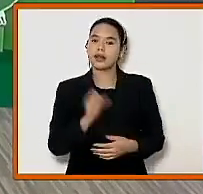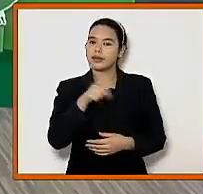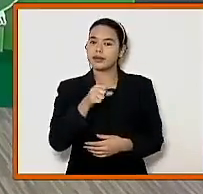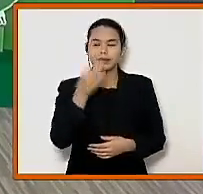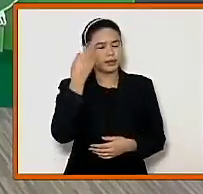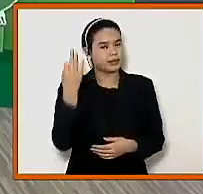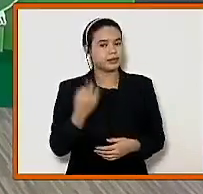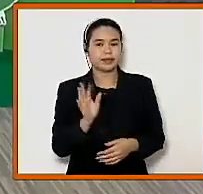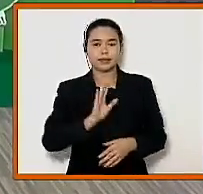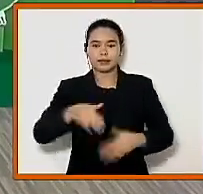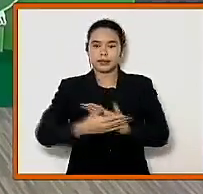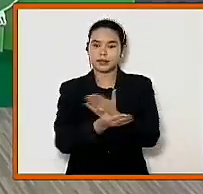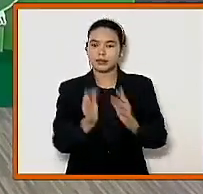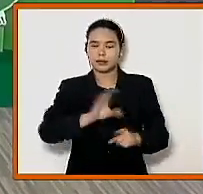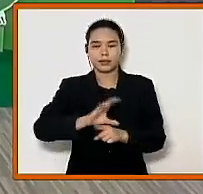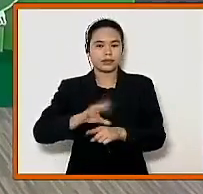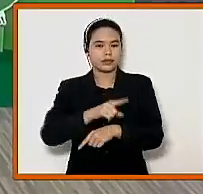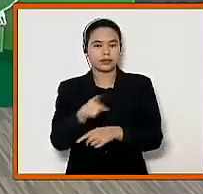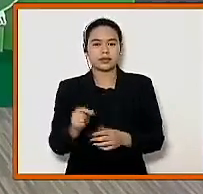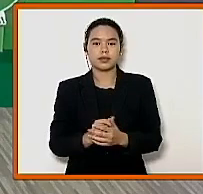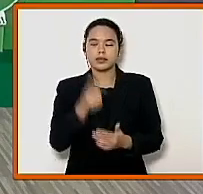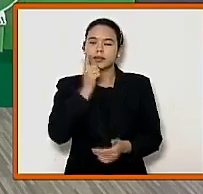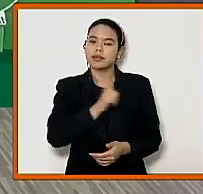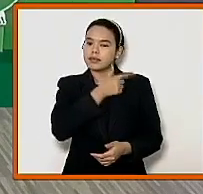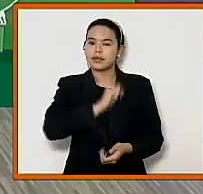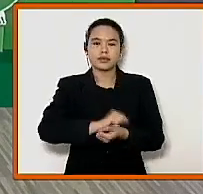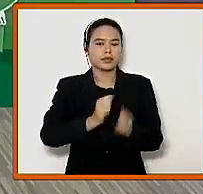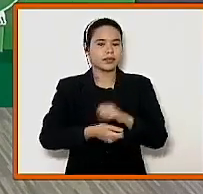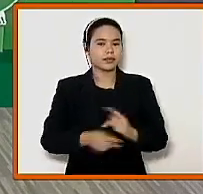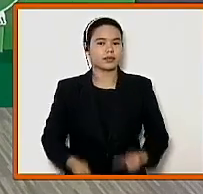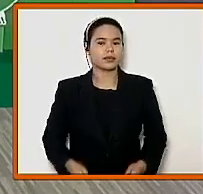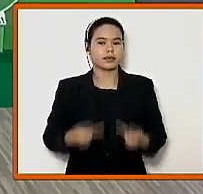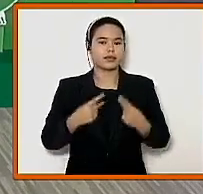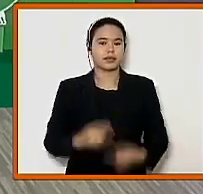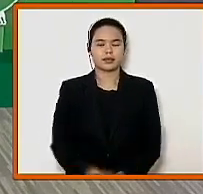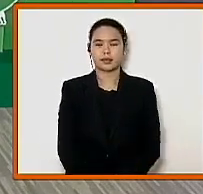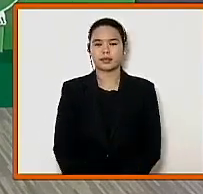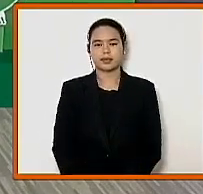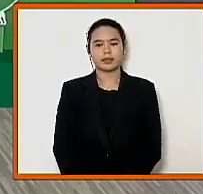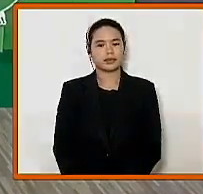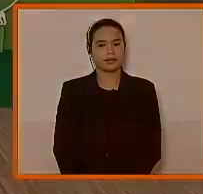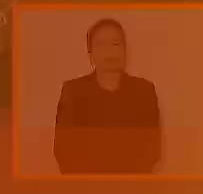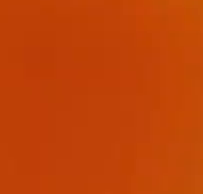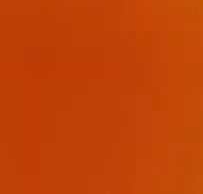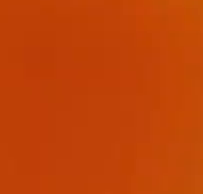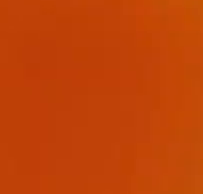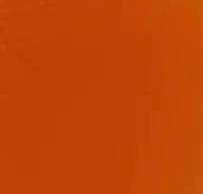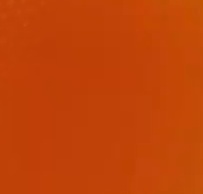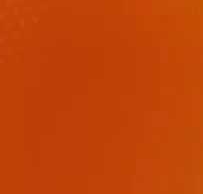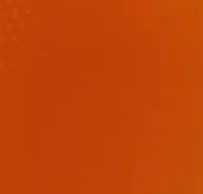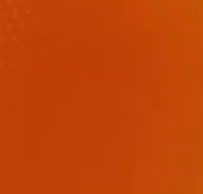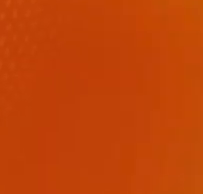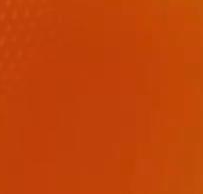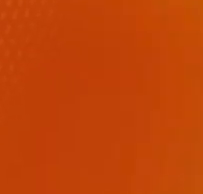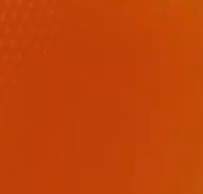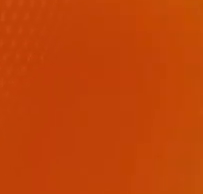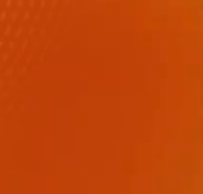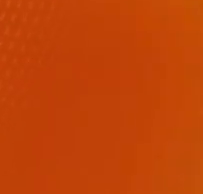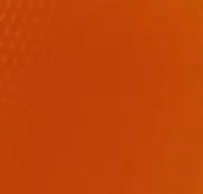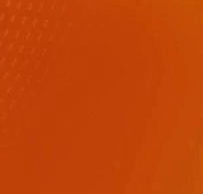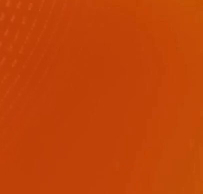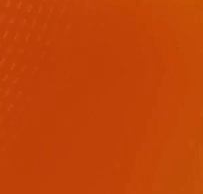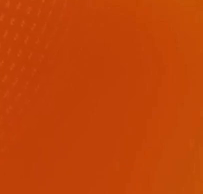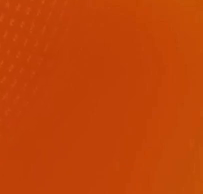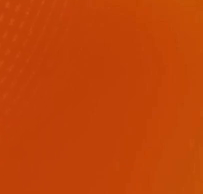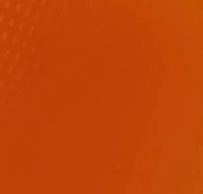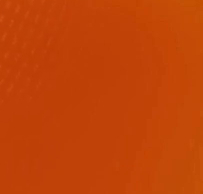Francine. Nos despedimos de cada uno de ustedes. Loto, te cambia la vida. ¡Ay, qué bonito! Yo me